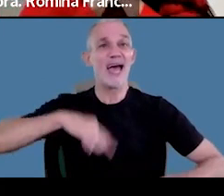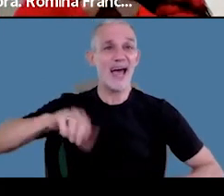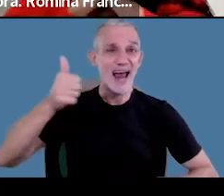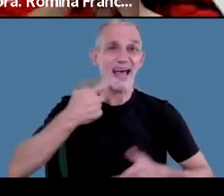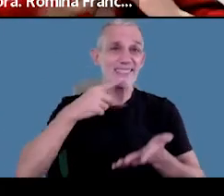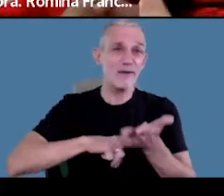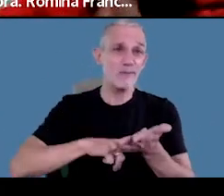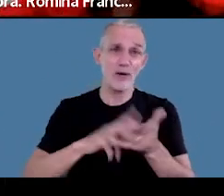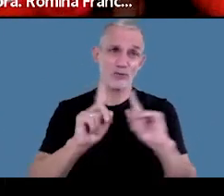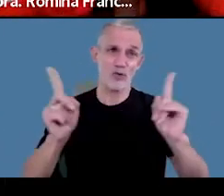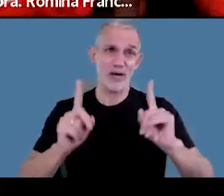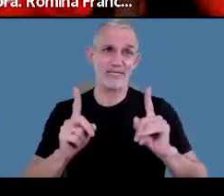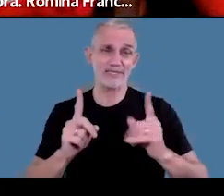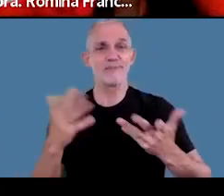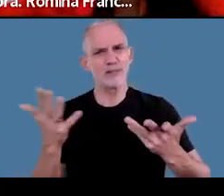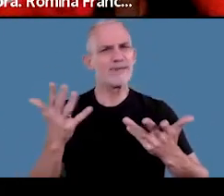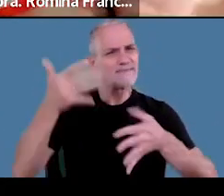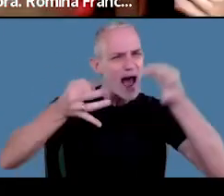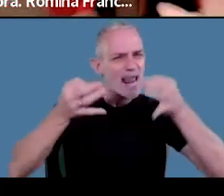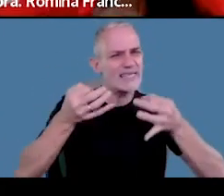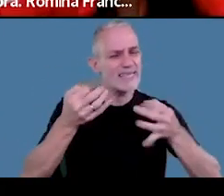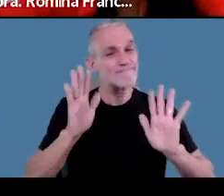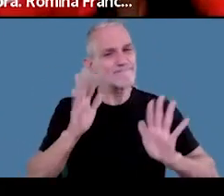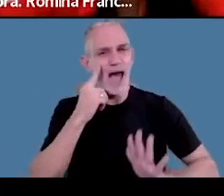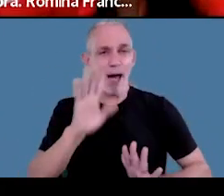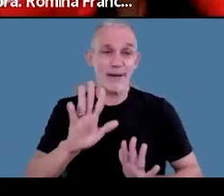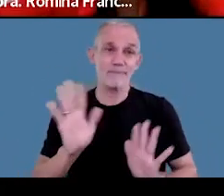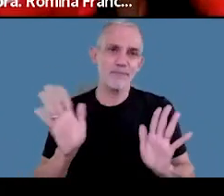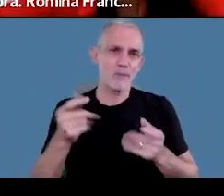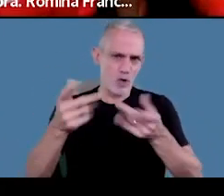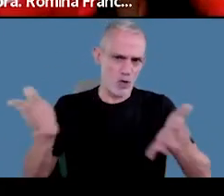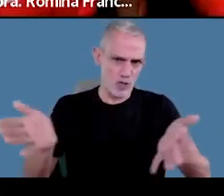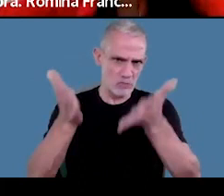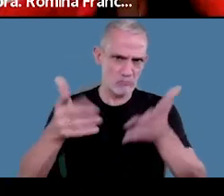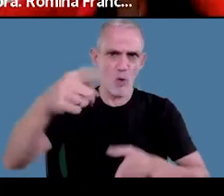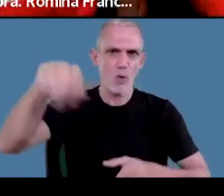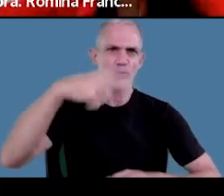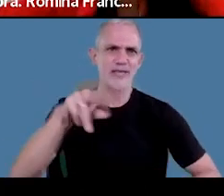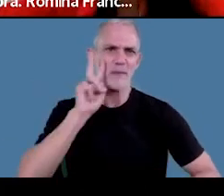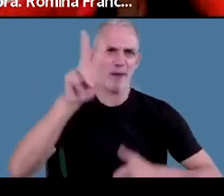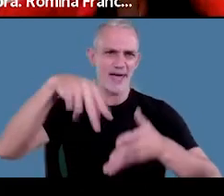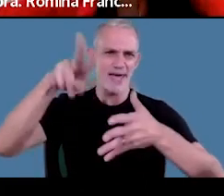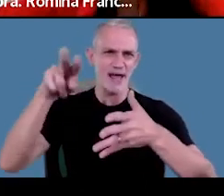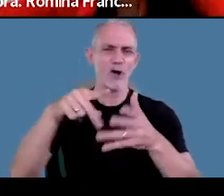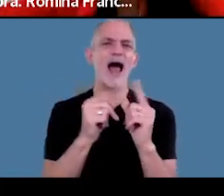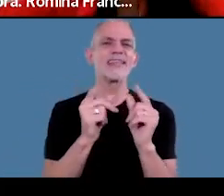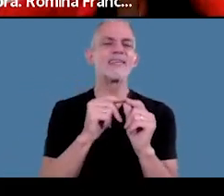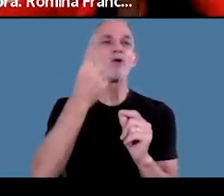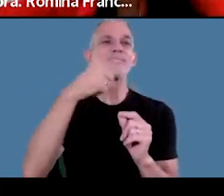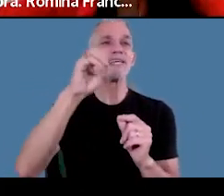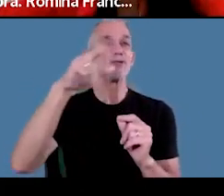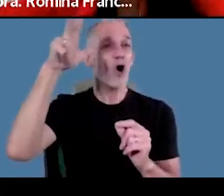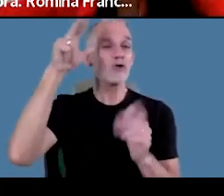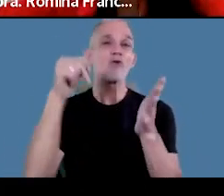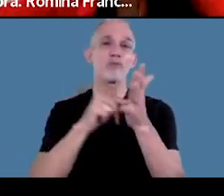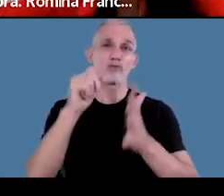grabada. Esto hay que analizarlo también un poquito, les dejo ahí para que lo vean con el artículo 108, el inciso